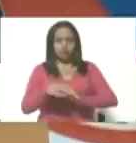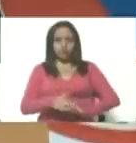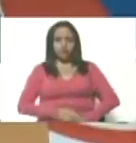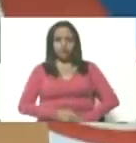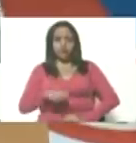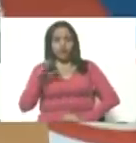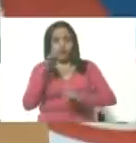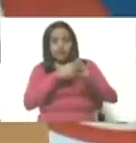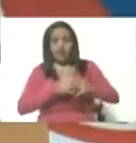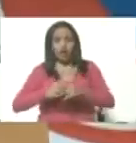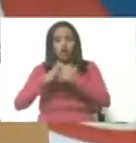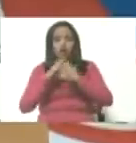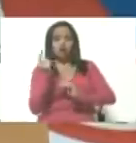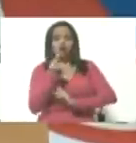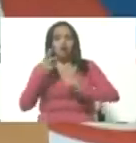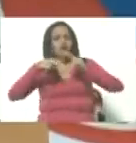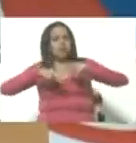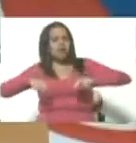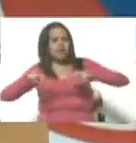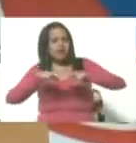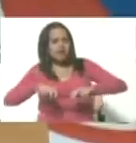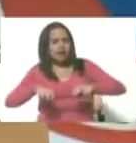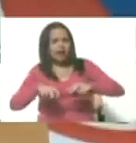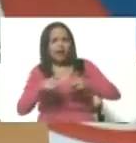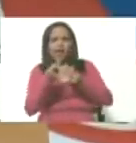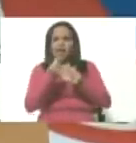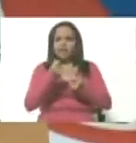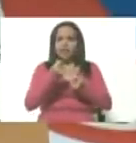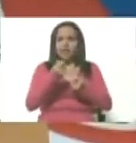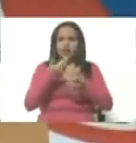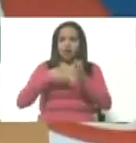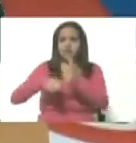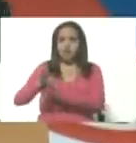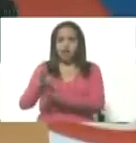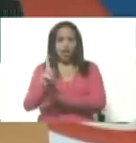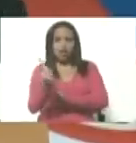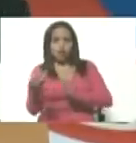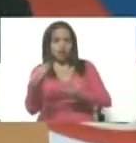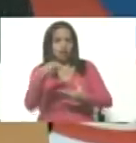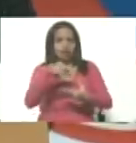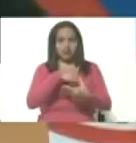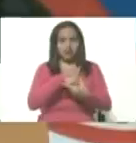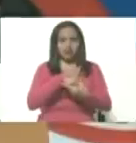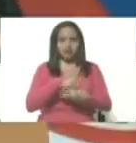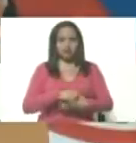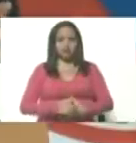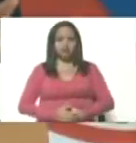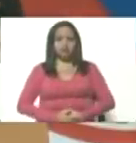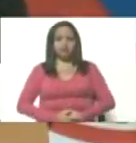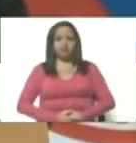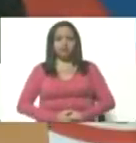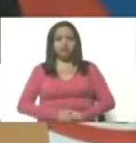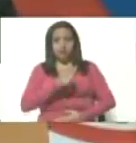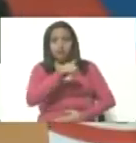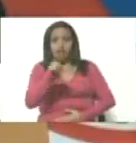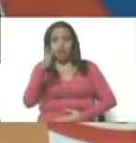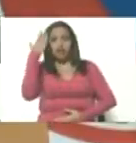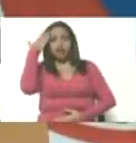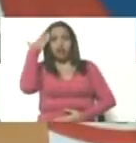Estados Unidos solo investiga el dinero que sale, no el que entra. Y ellos lo